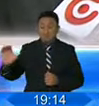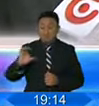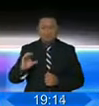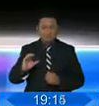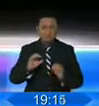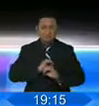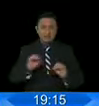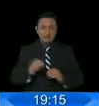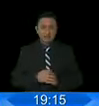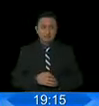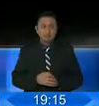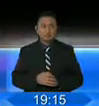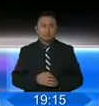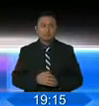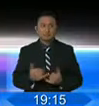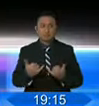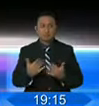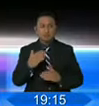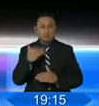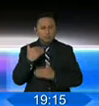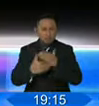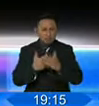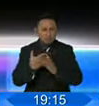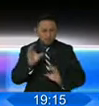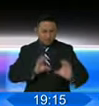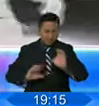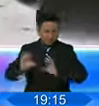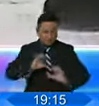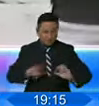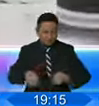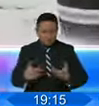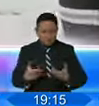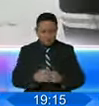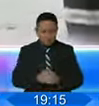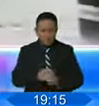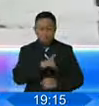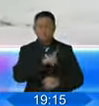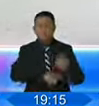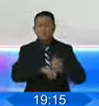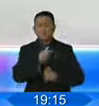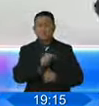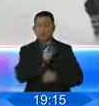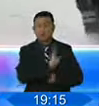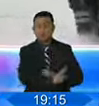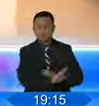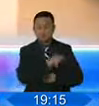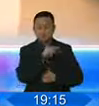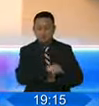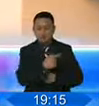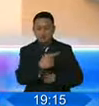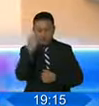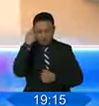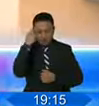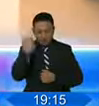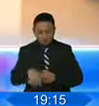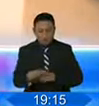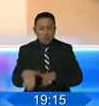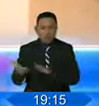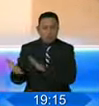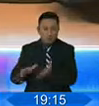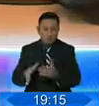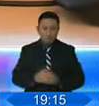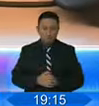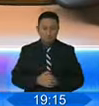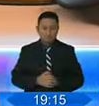tema económico. Atando cabos y procedimientos científicos, llegaron a la conclusión que la hija de la ginecóloga fue quien planificó el crimen, el guardia